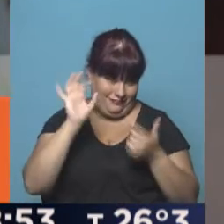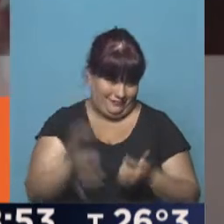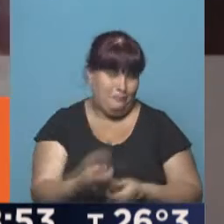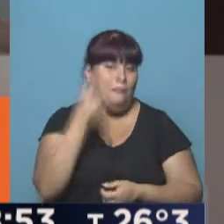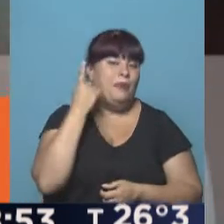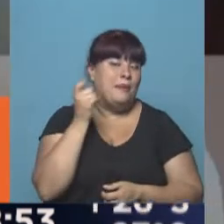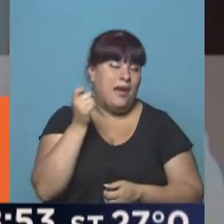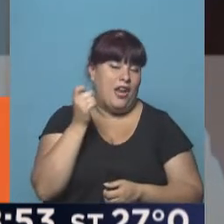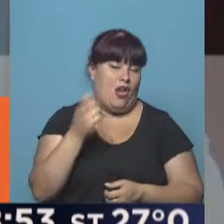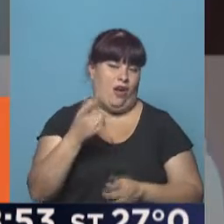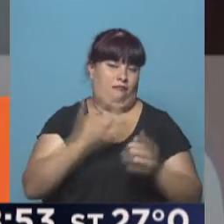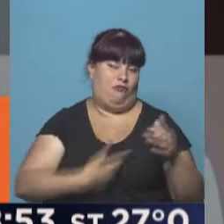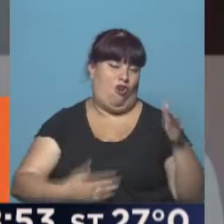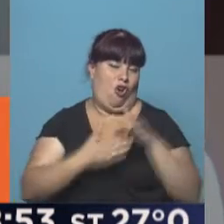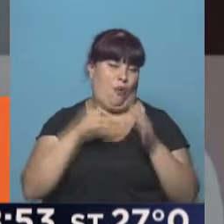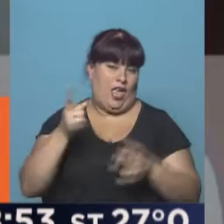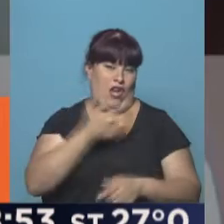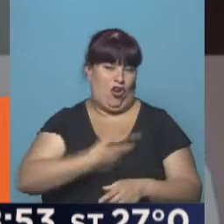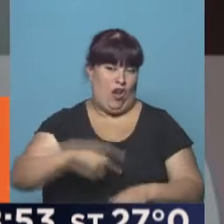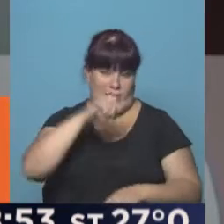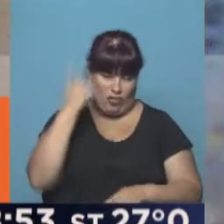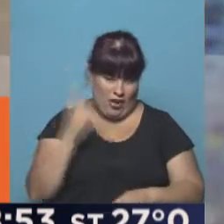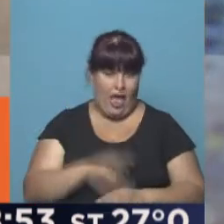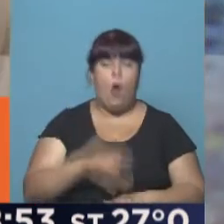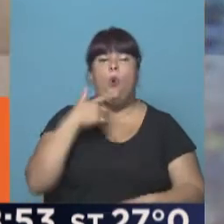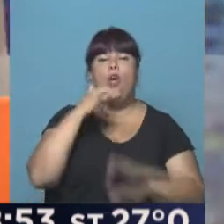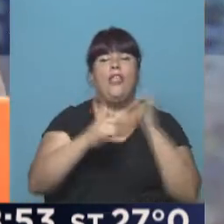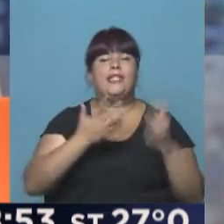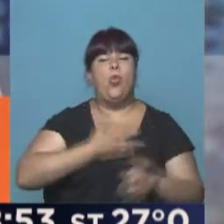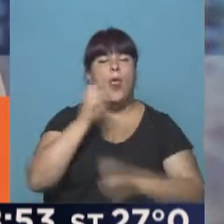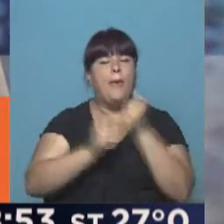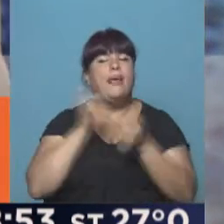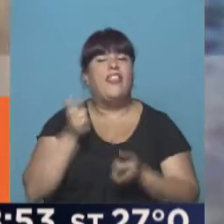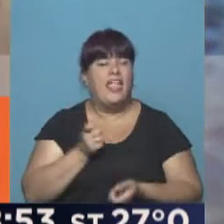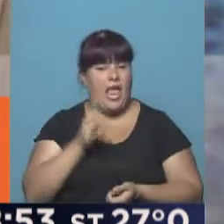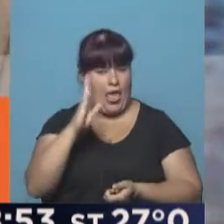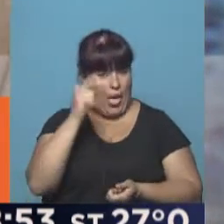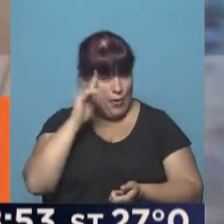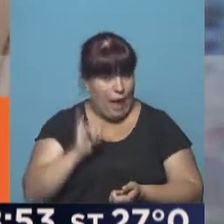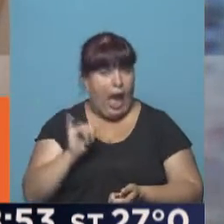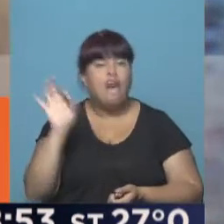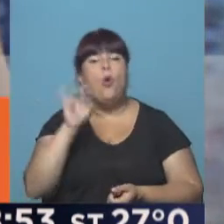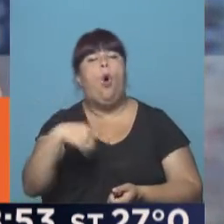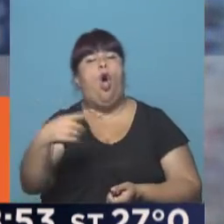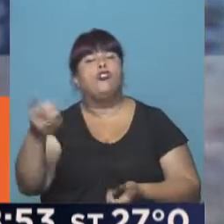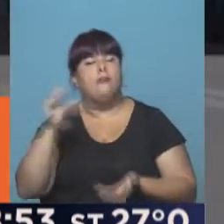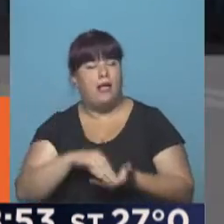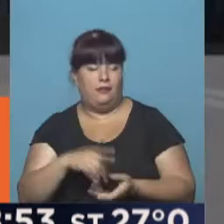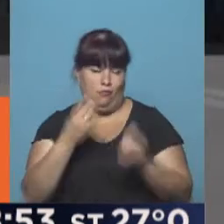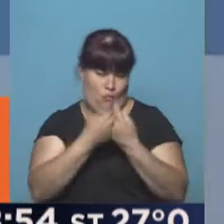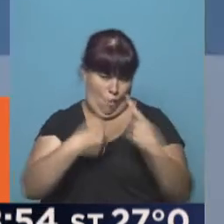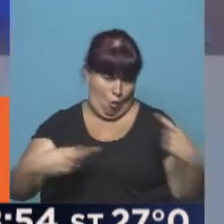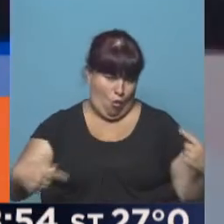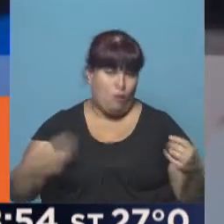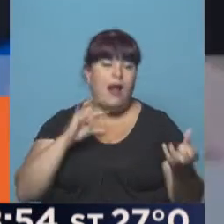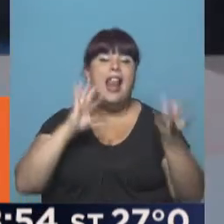principio, serían las propias autoridades del Ejecutivo Nacional. ¿Y cuando se hablaba de empresarios, se hablaba de Lázaro Báez o había otros empresarios? Varios empresarios,